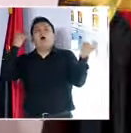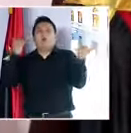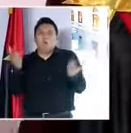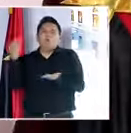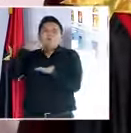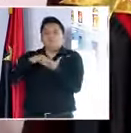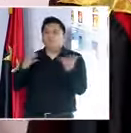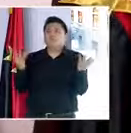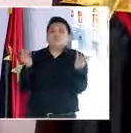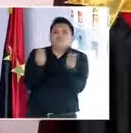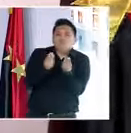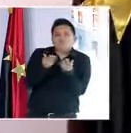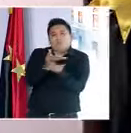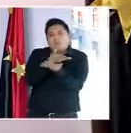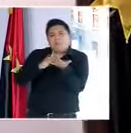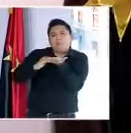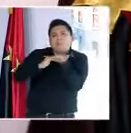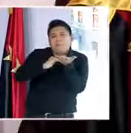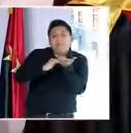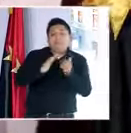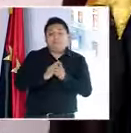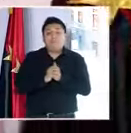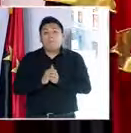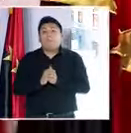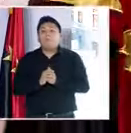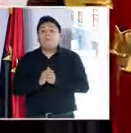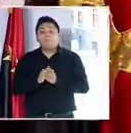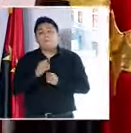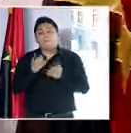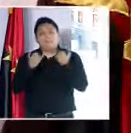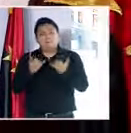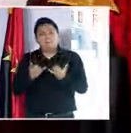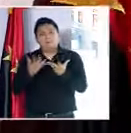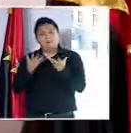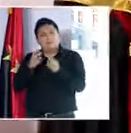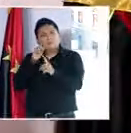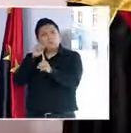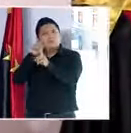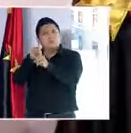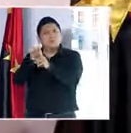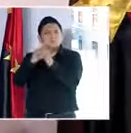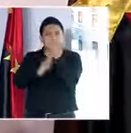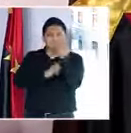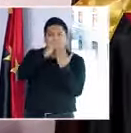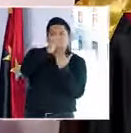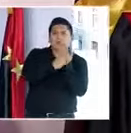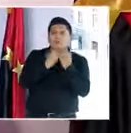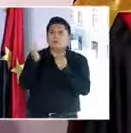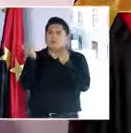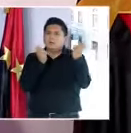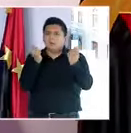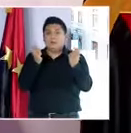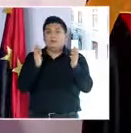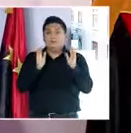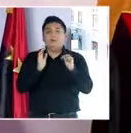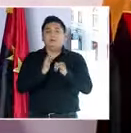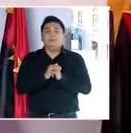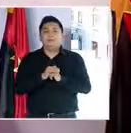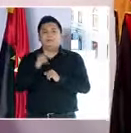Adicionalmente, los retos que traen consigo poder darle continuidad a los proyectos estratégicos que